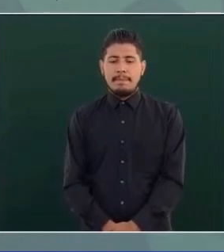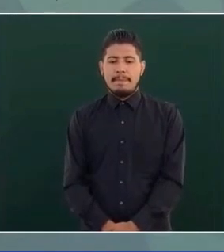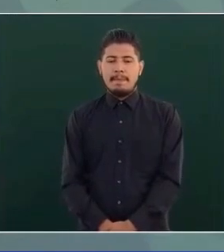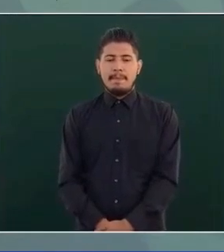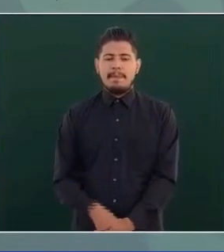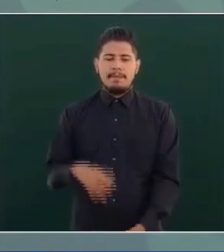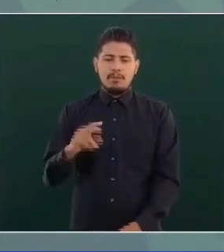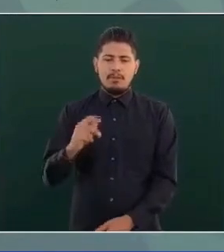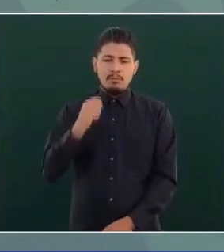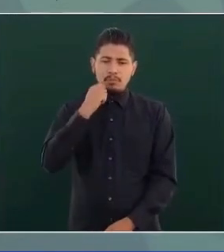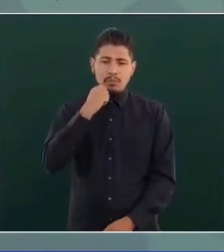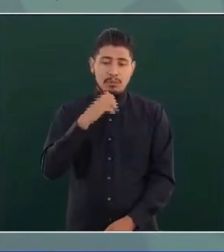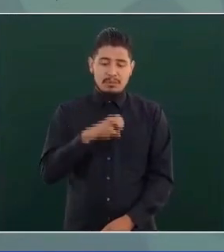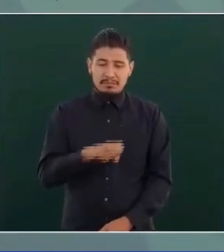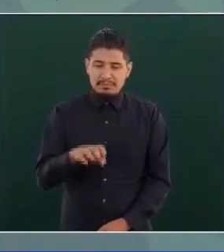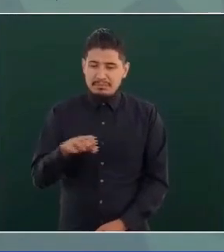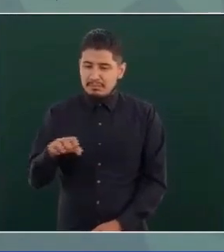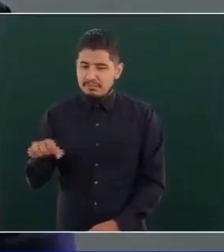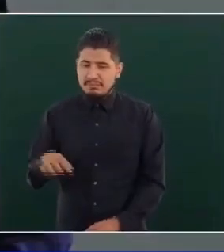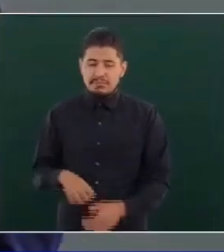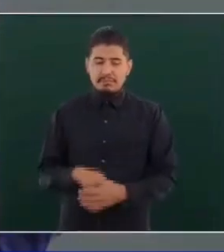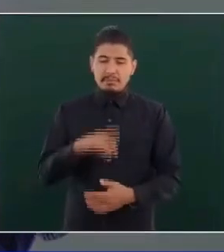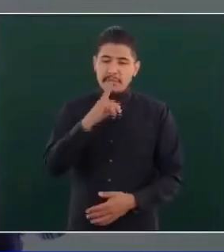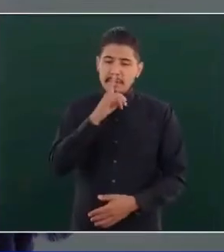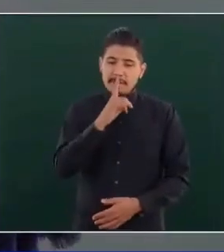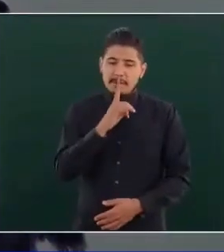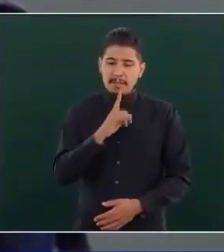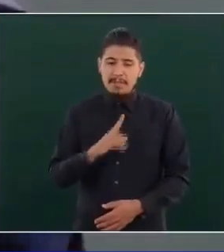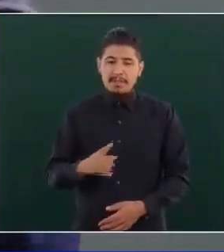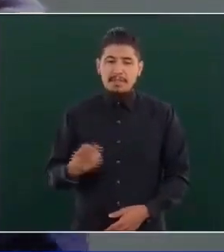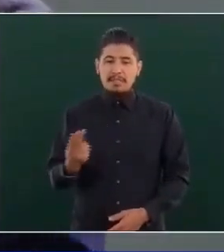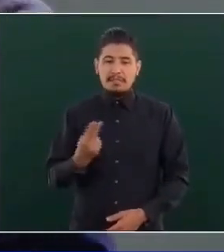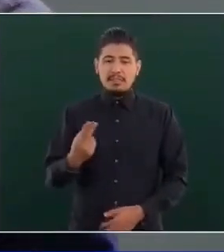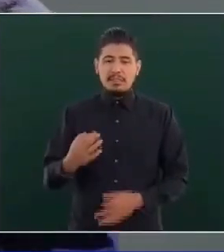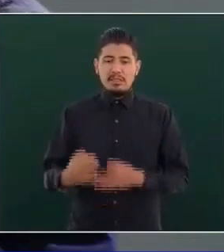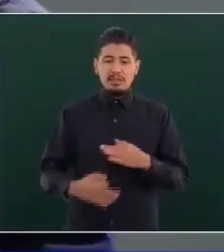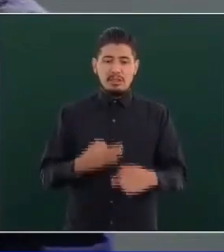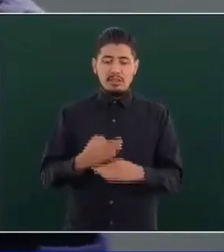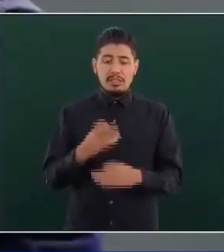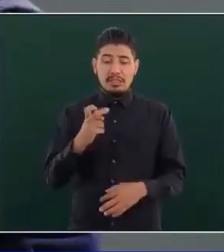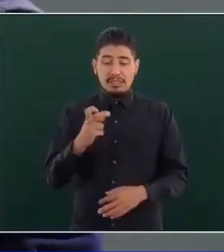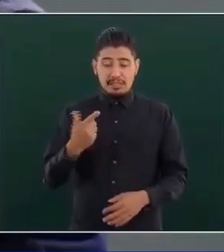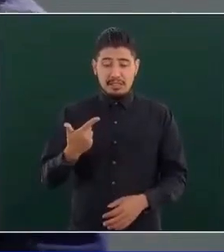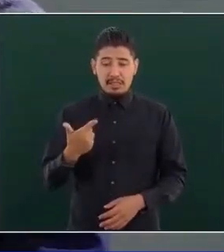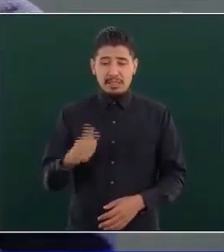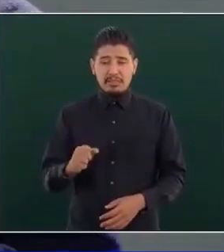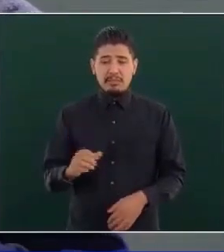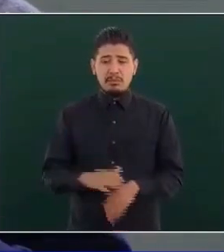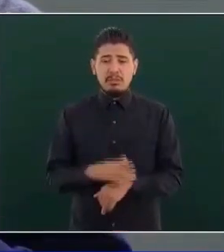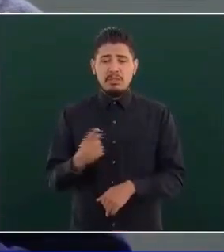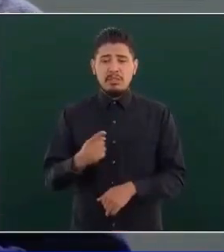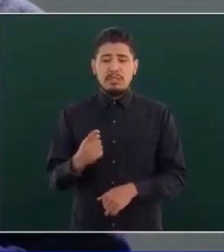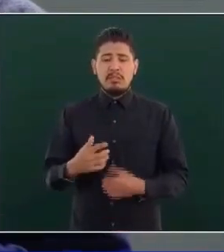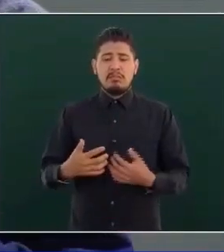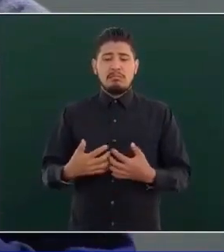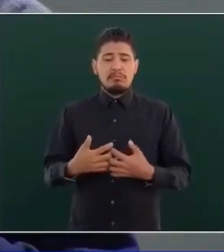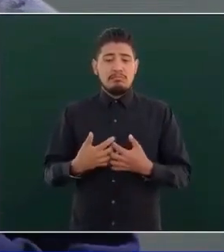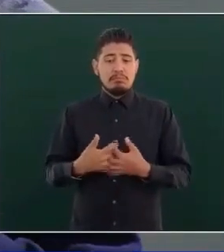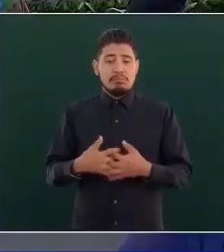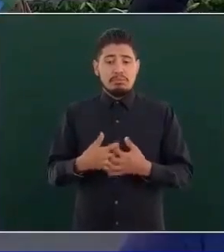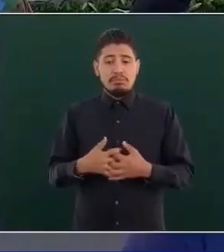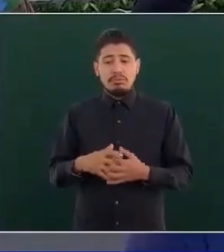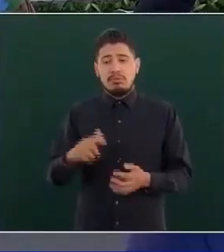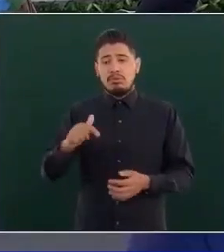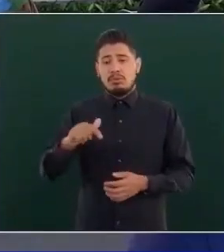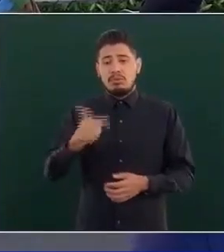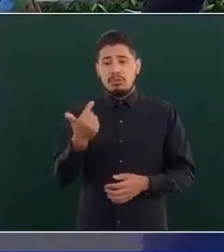Y no les importó engañar de que iban a necesitar todo ese gas, porque iban a construir